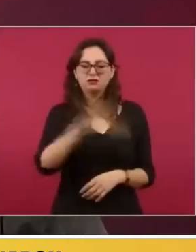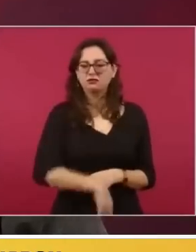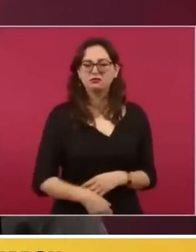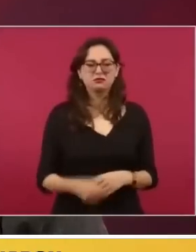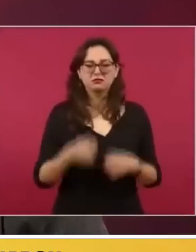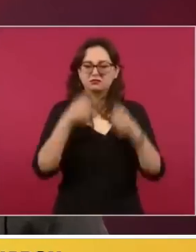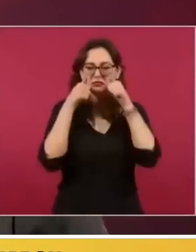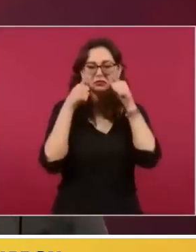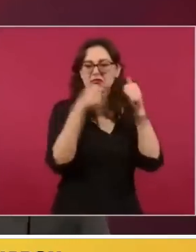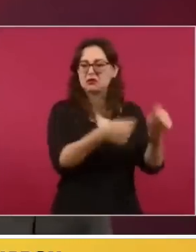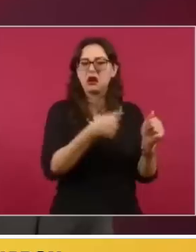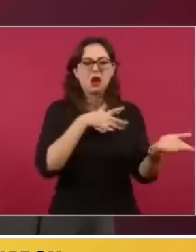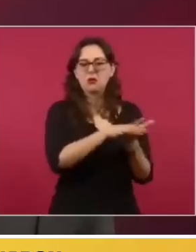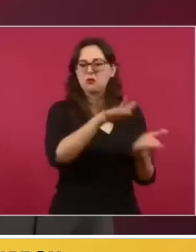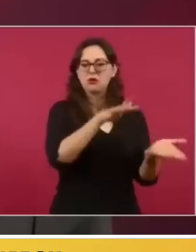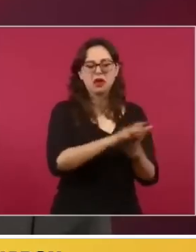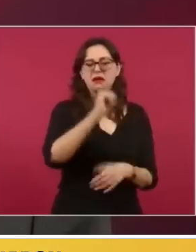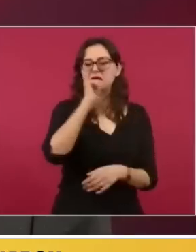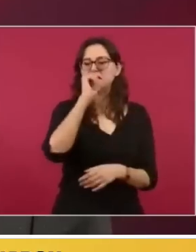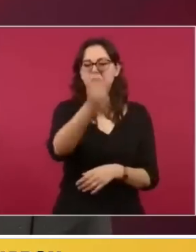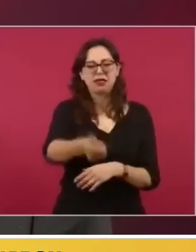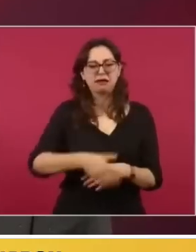Porque creo que les dio todo.